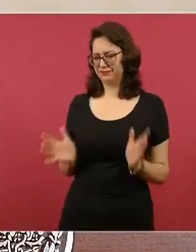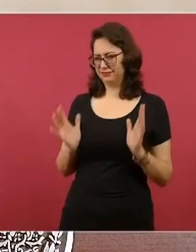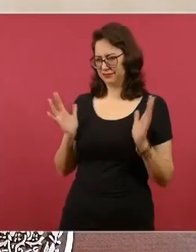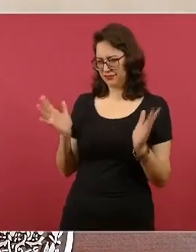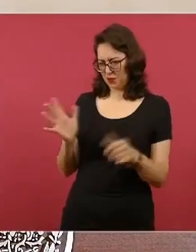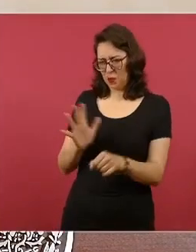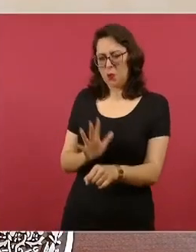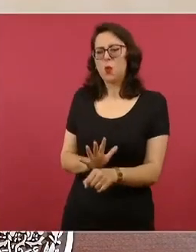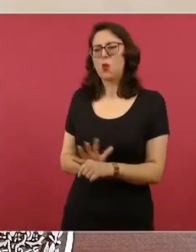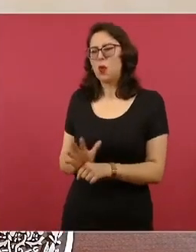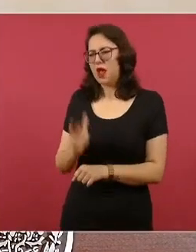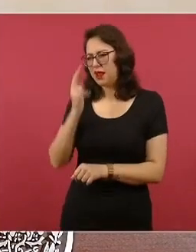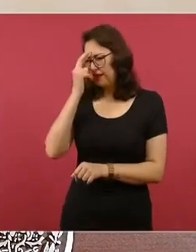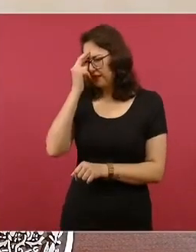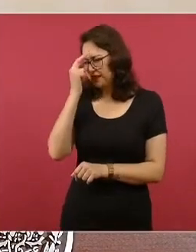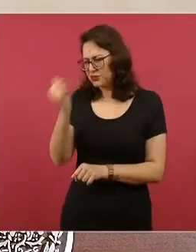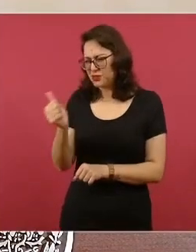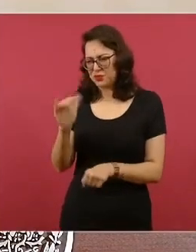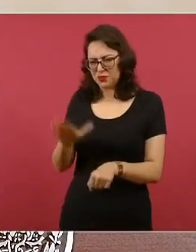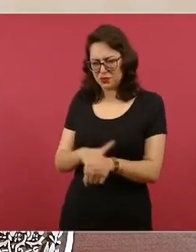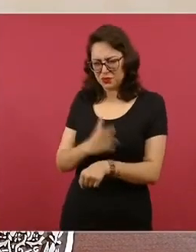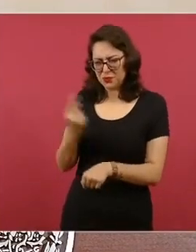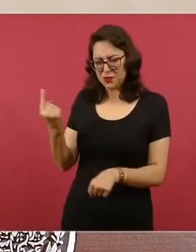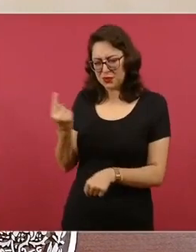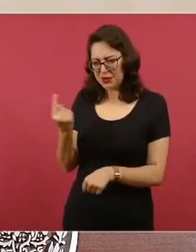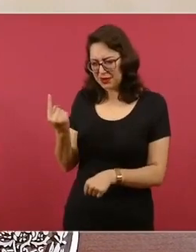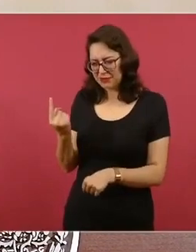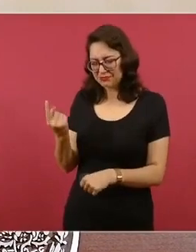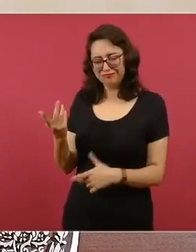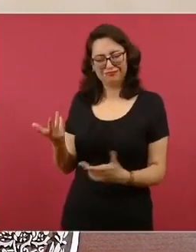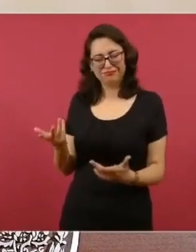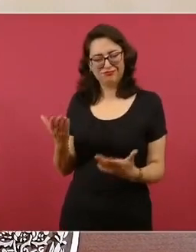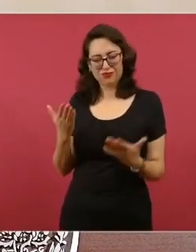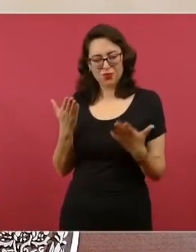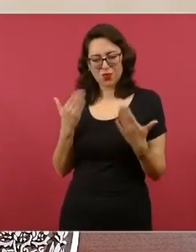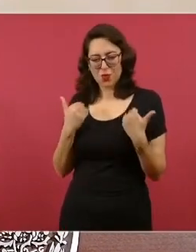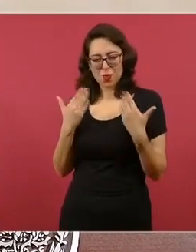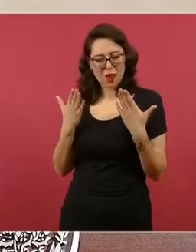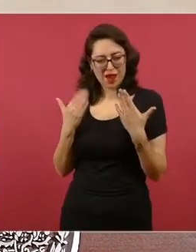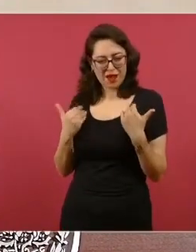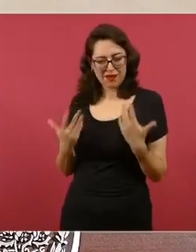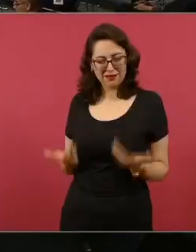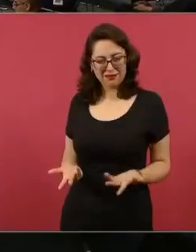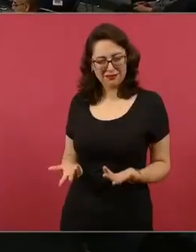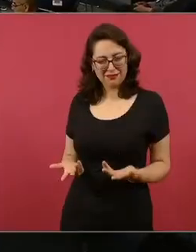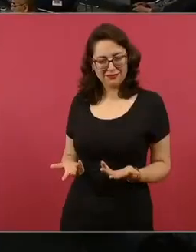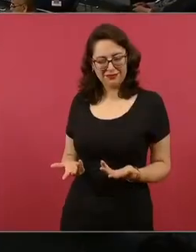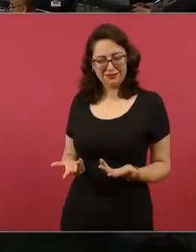sustento, consideramos nosotros. La verdad es que no lo quieren entregar.